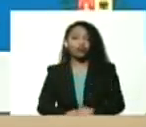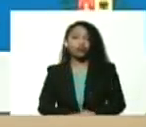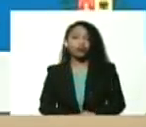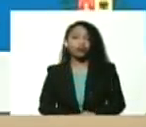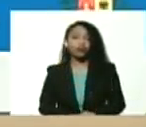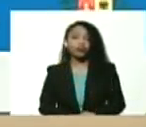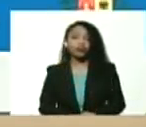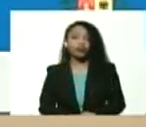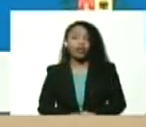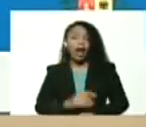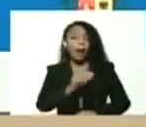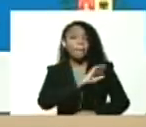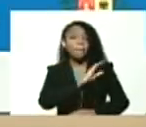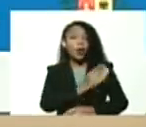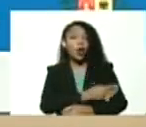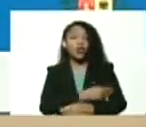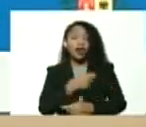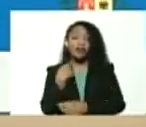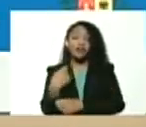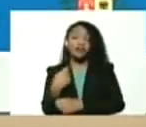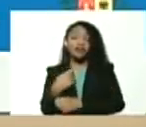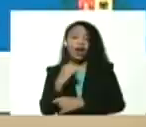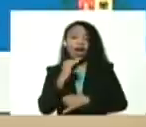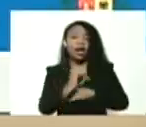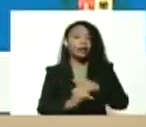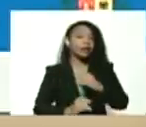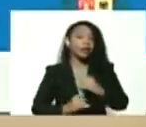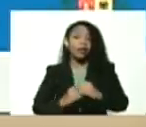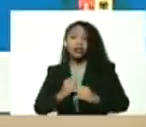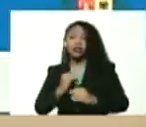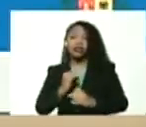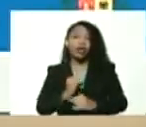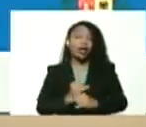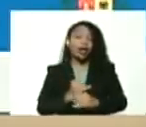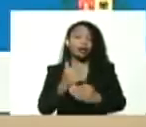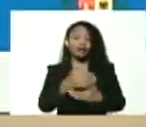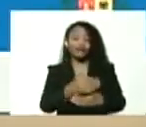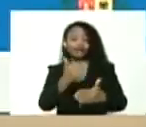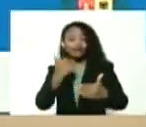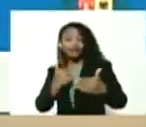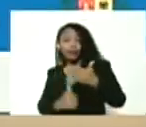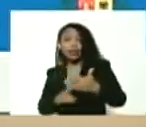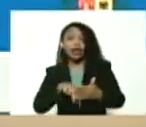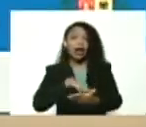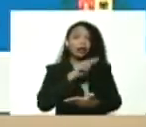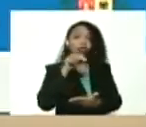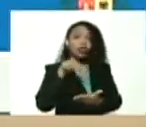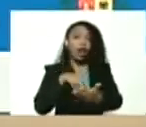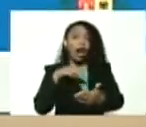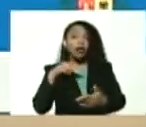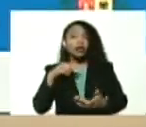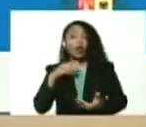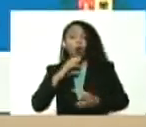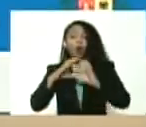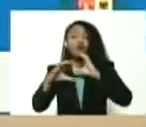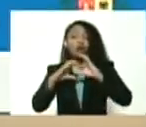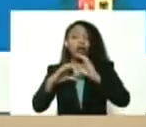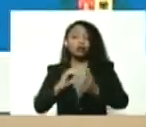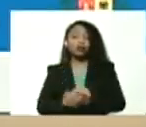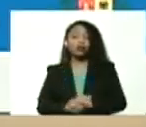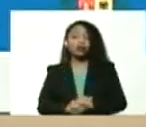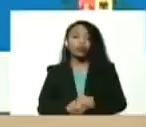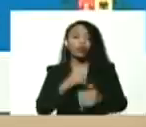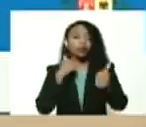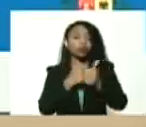fácticos, el poder financiero internacional, las transnacionales de la comunicación,